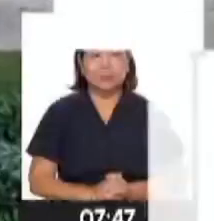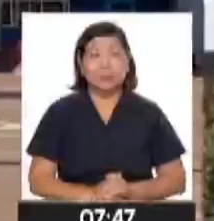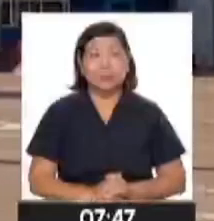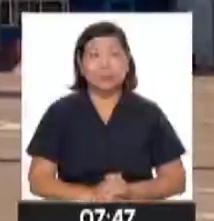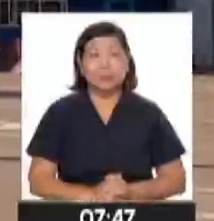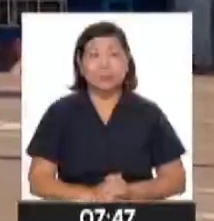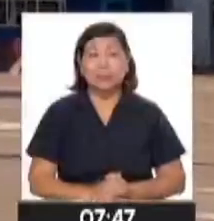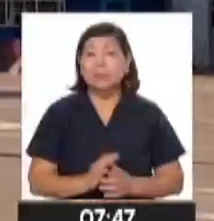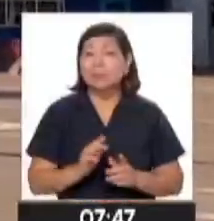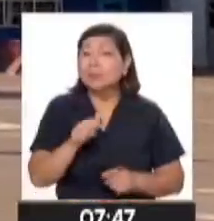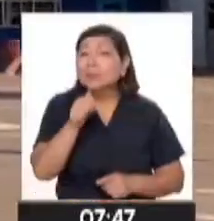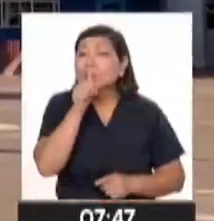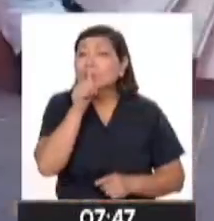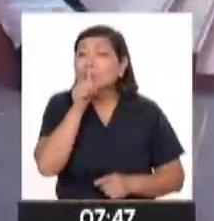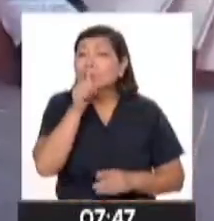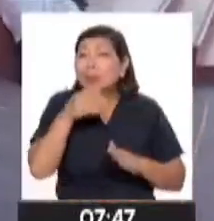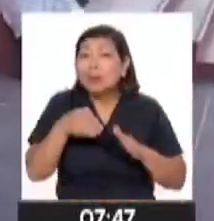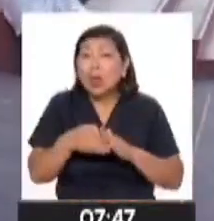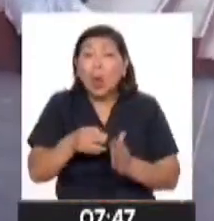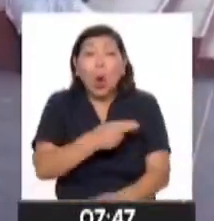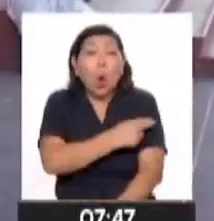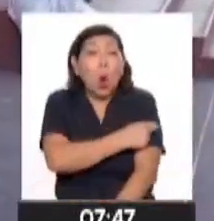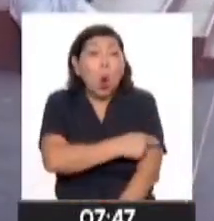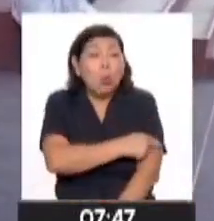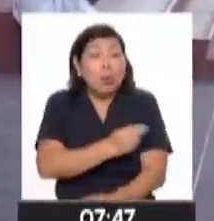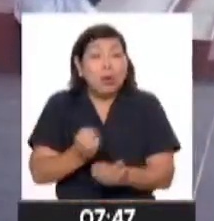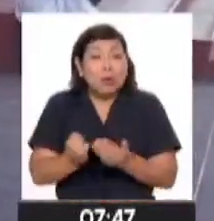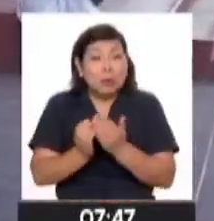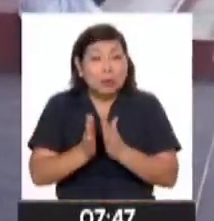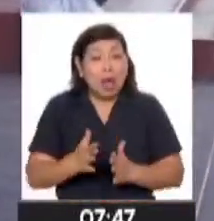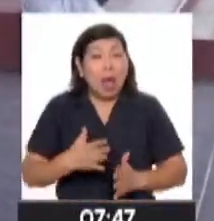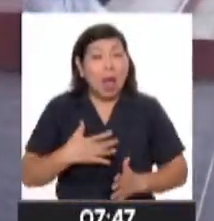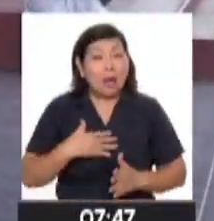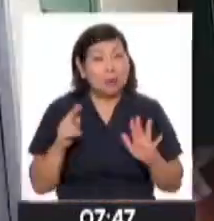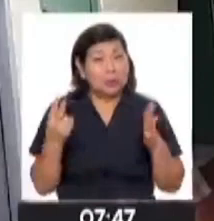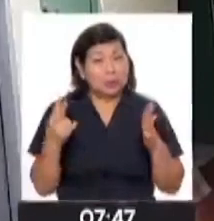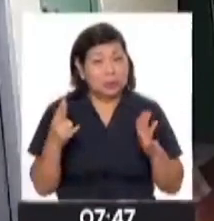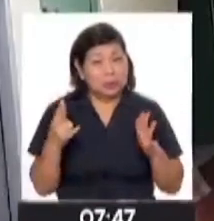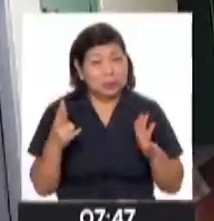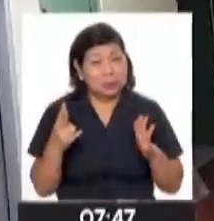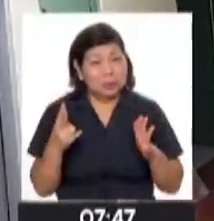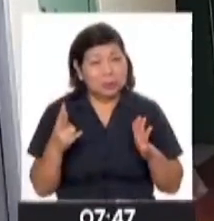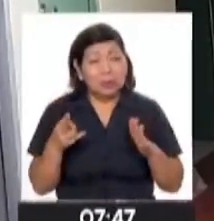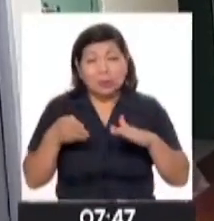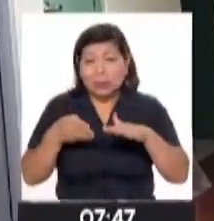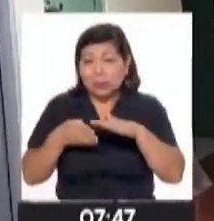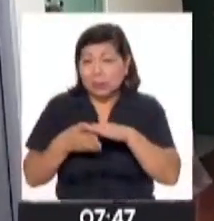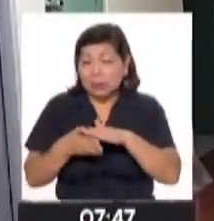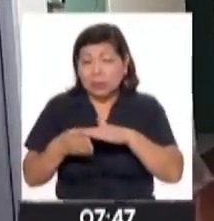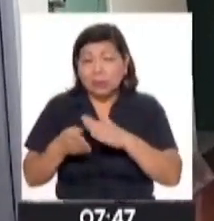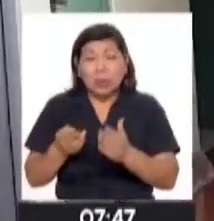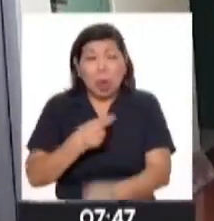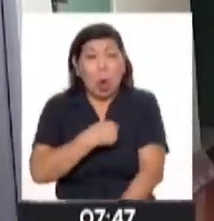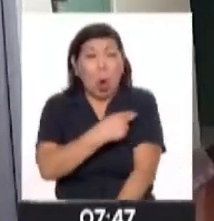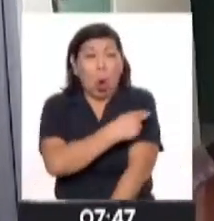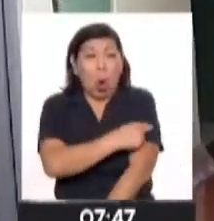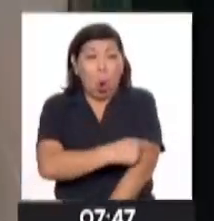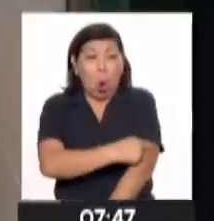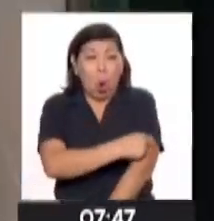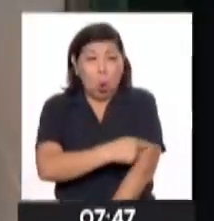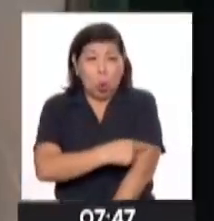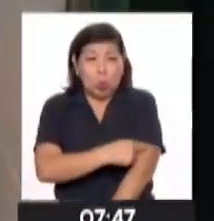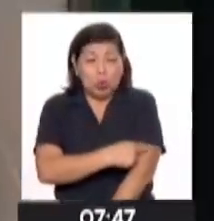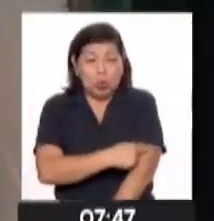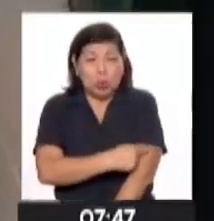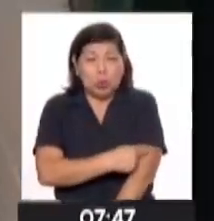Su pronóstico es reservado. Un estudiante de 17 años se encuentra internado en el Hospital